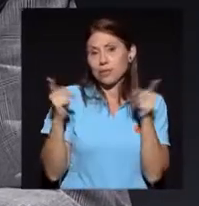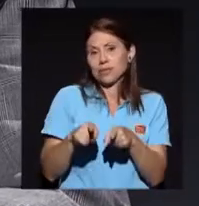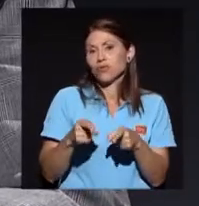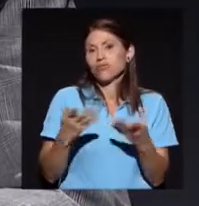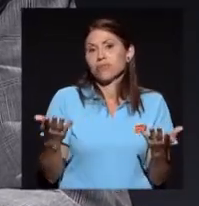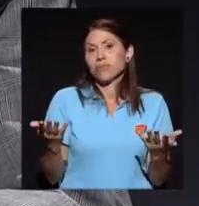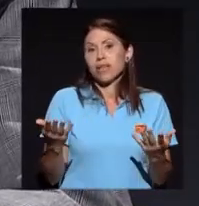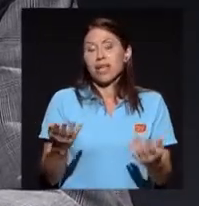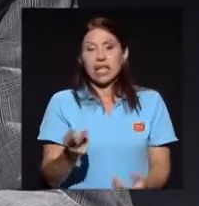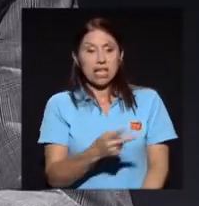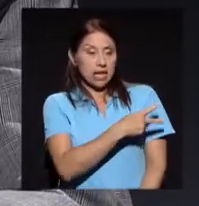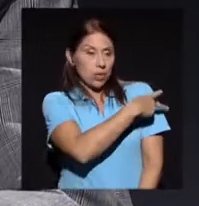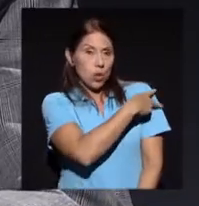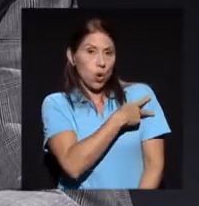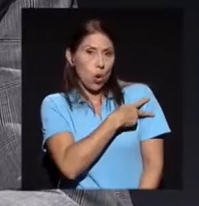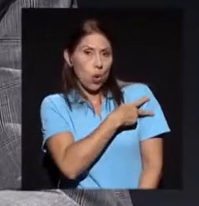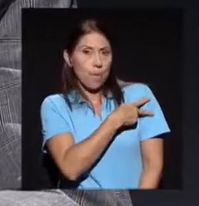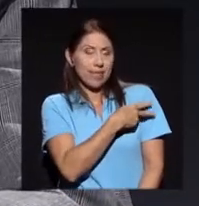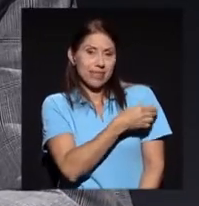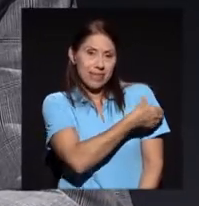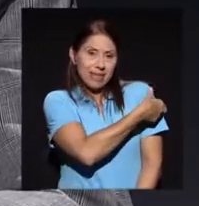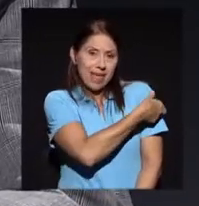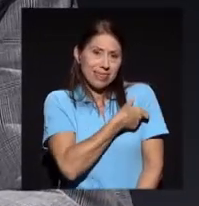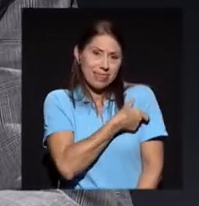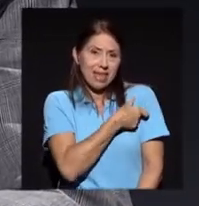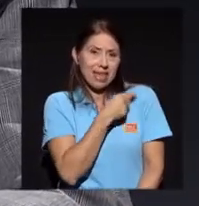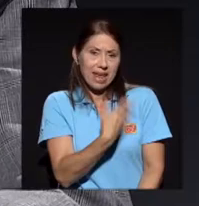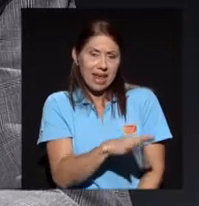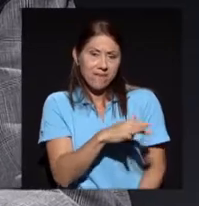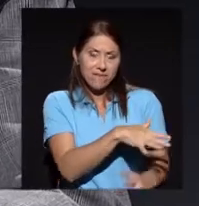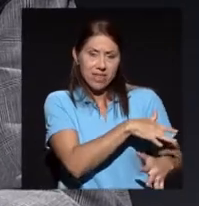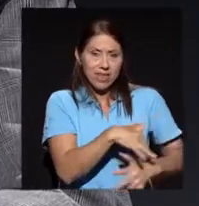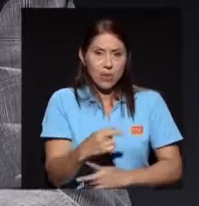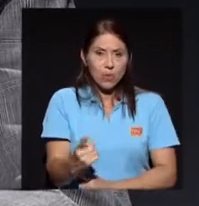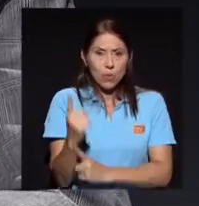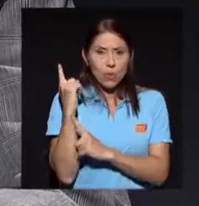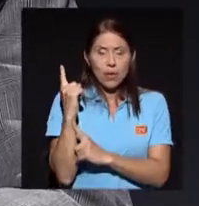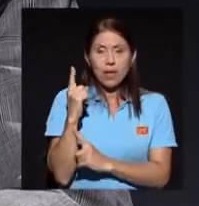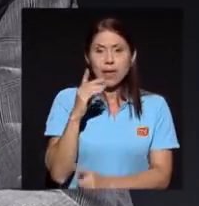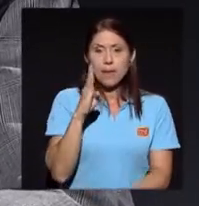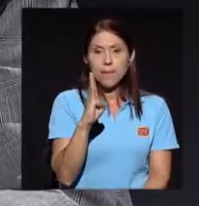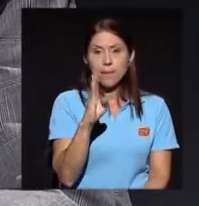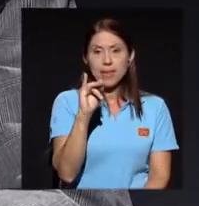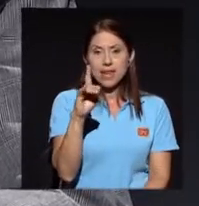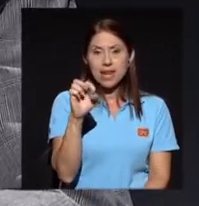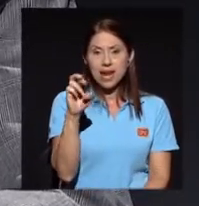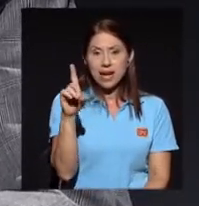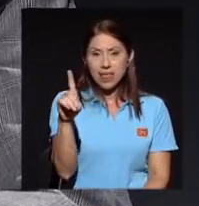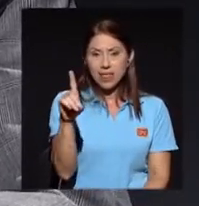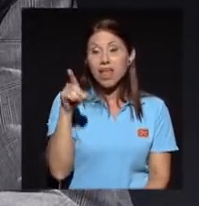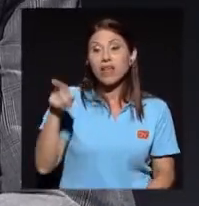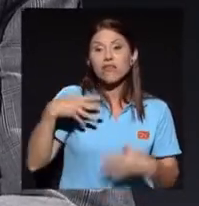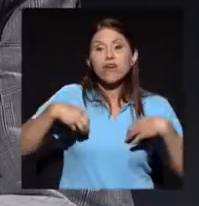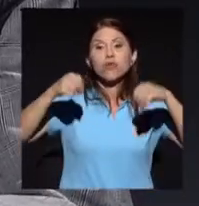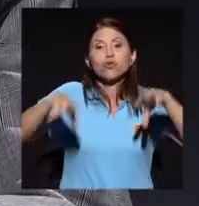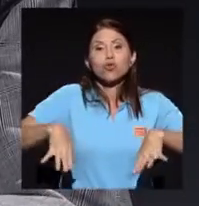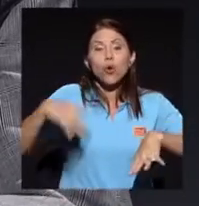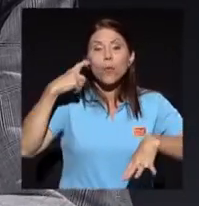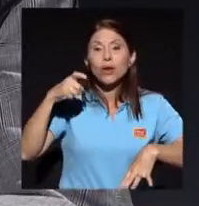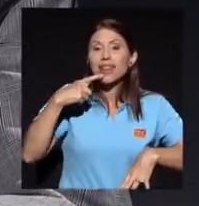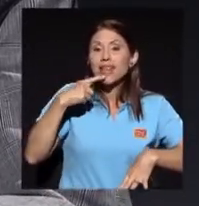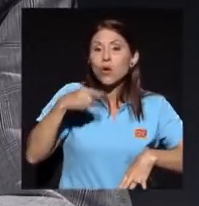que el comandante en jefe de las fuerzas armadas el general viniere renunció porque dijo que le estaban quitando